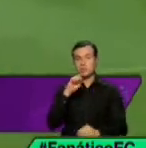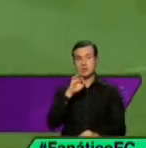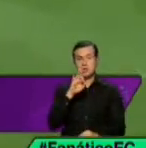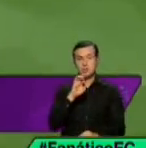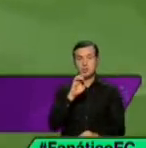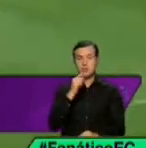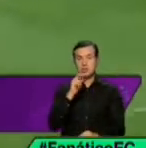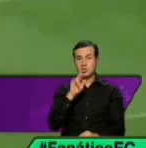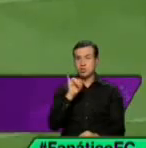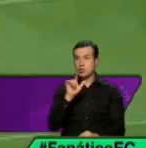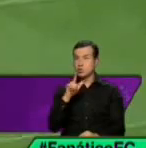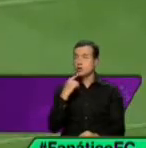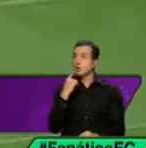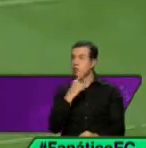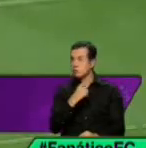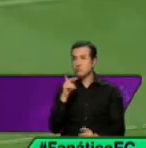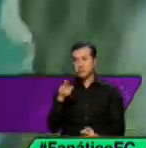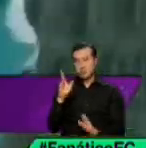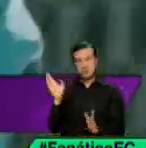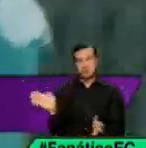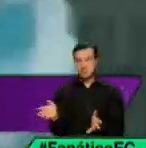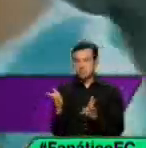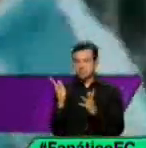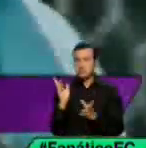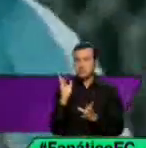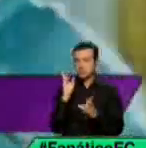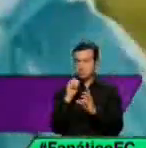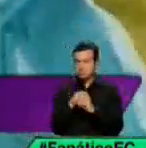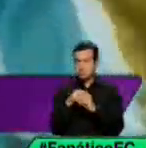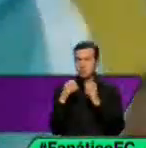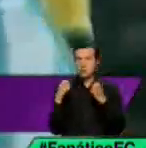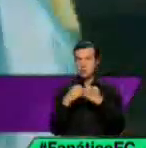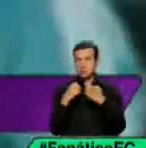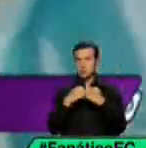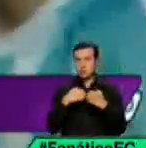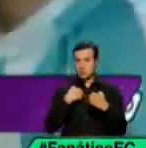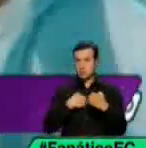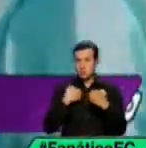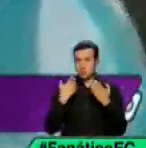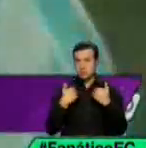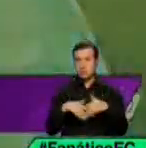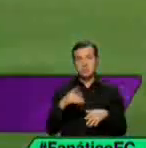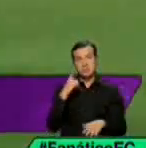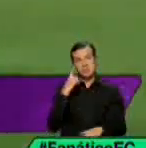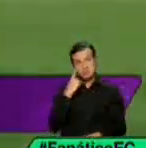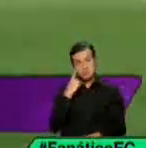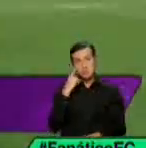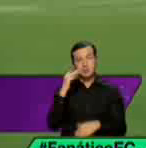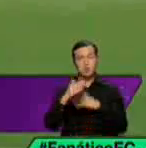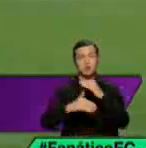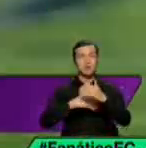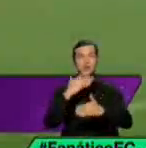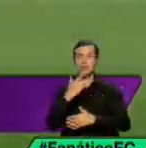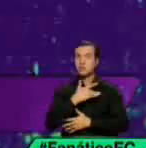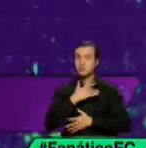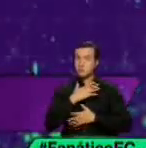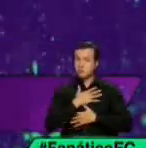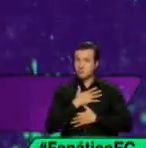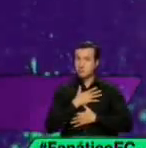Guardiola y Guardiola le había dado permiso para que se vincule a la selección argentina. Un gesto que luego sería